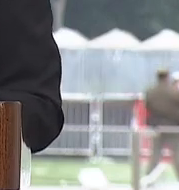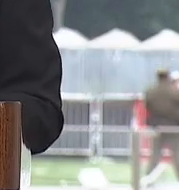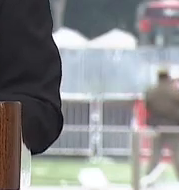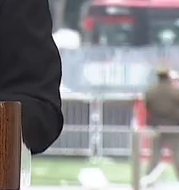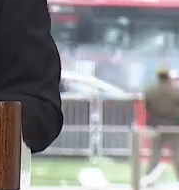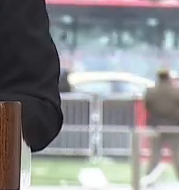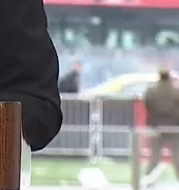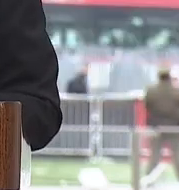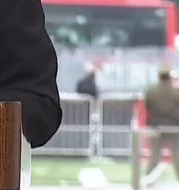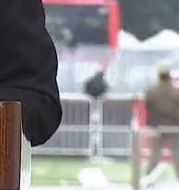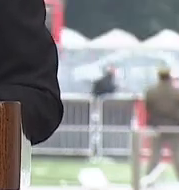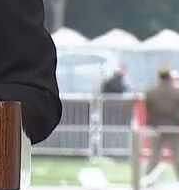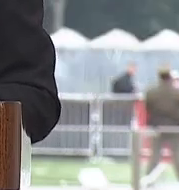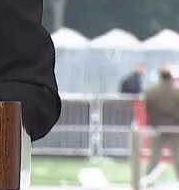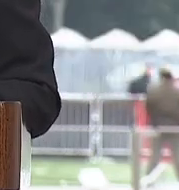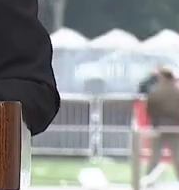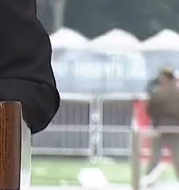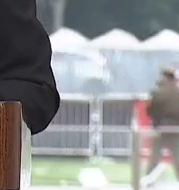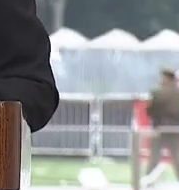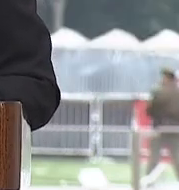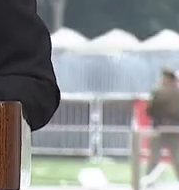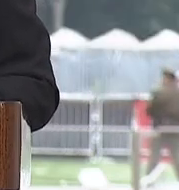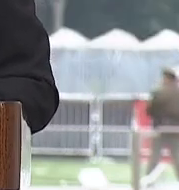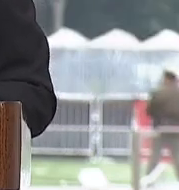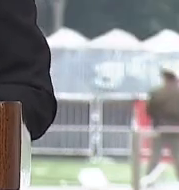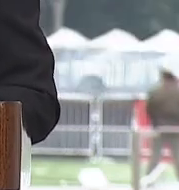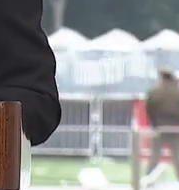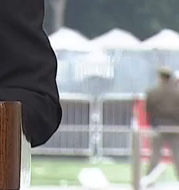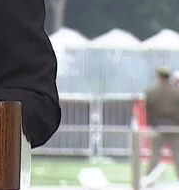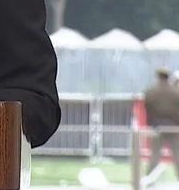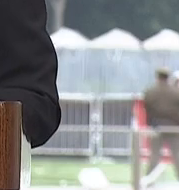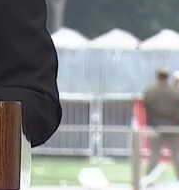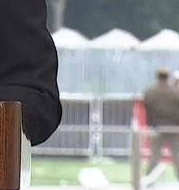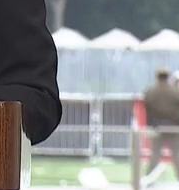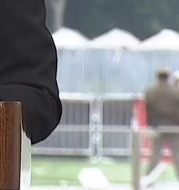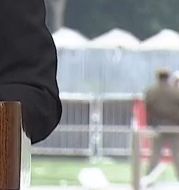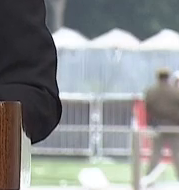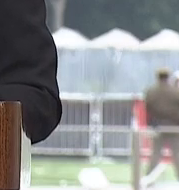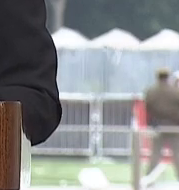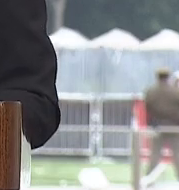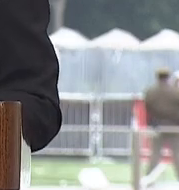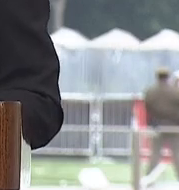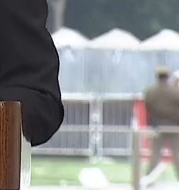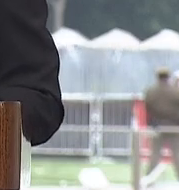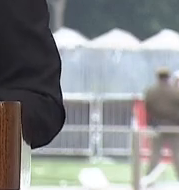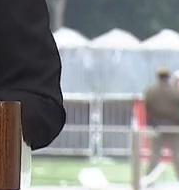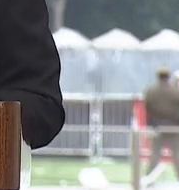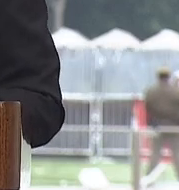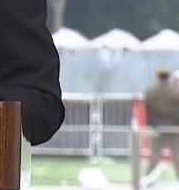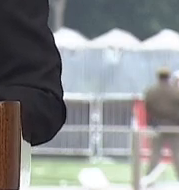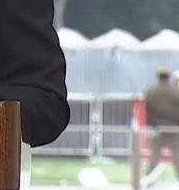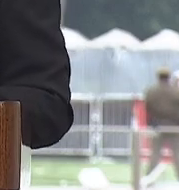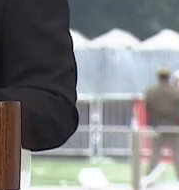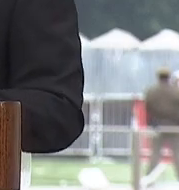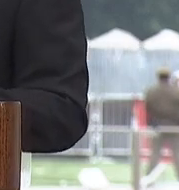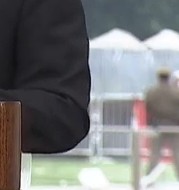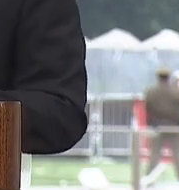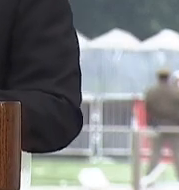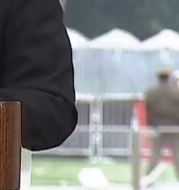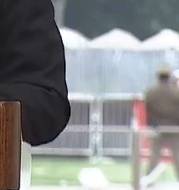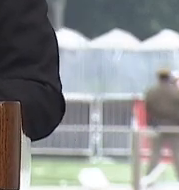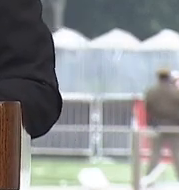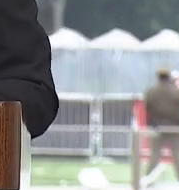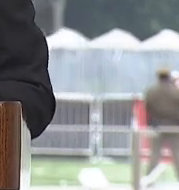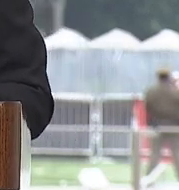Boric, se ha avanzado poco y señaló que como presidente de la República no va a cometer el mismo error para justamente no caer ni no